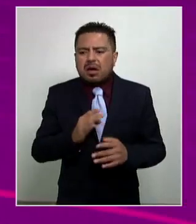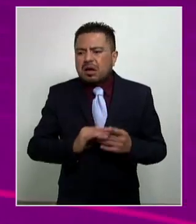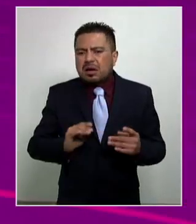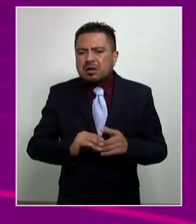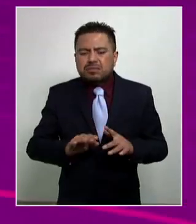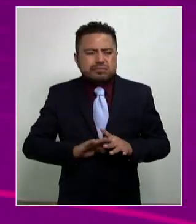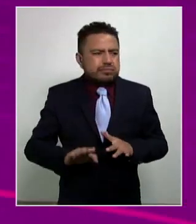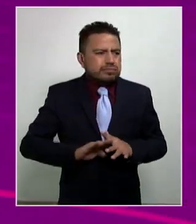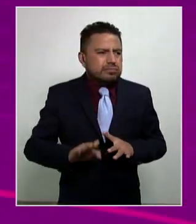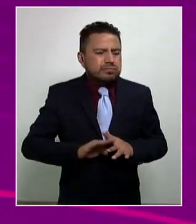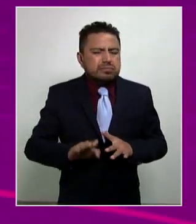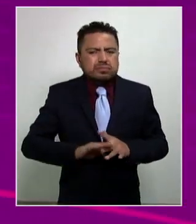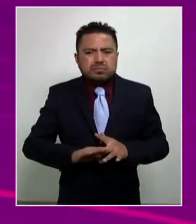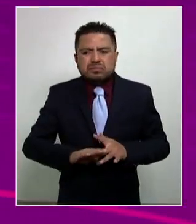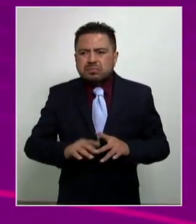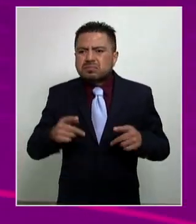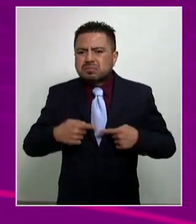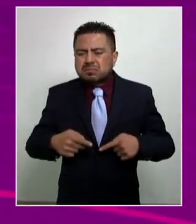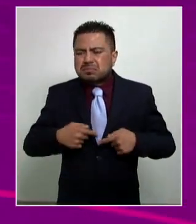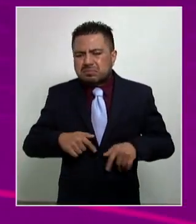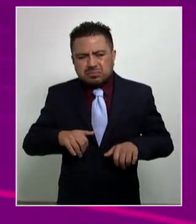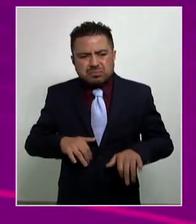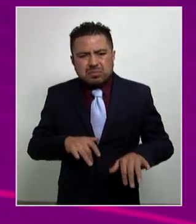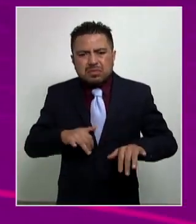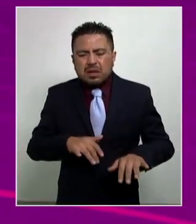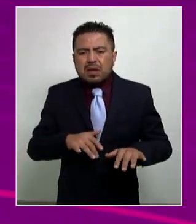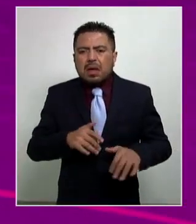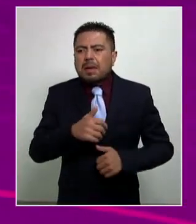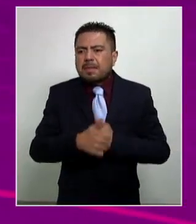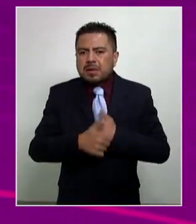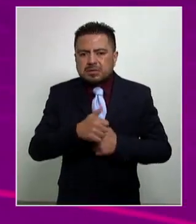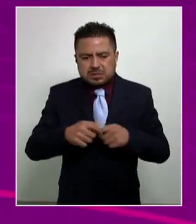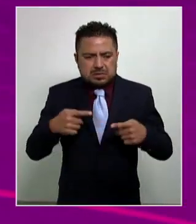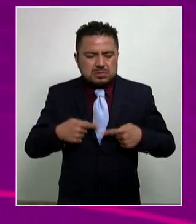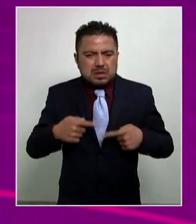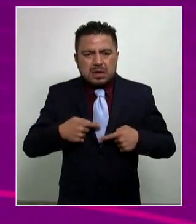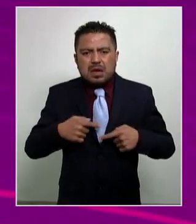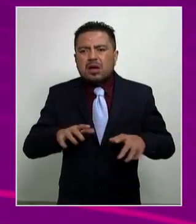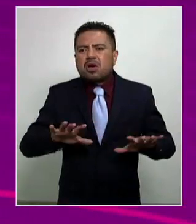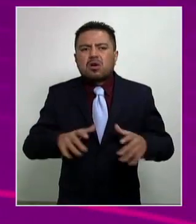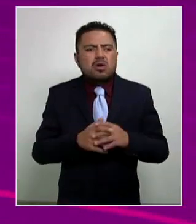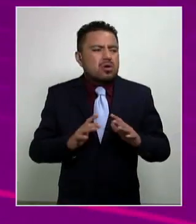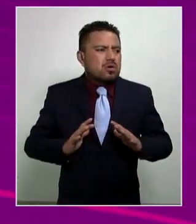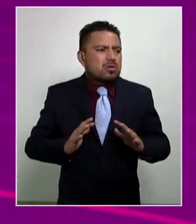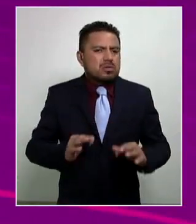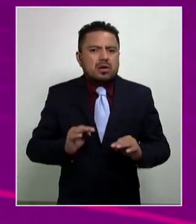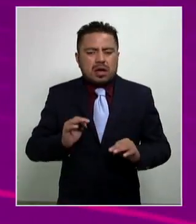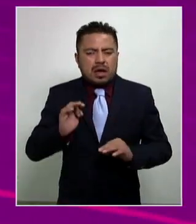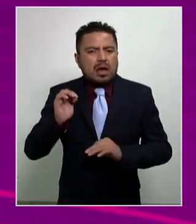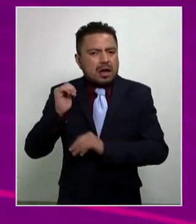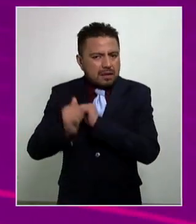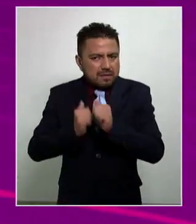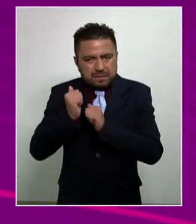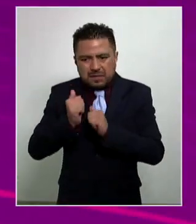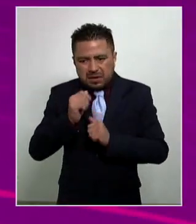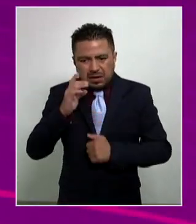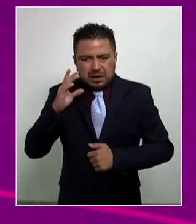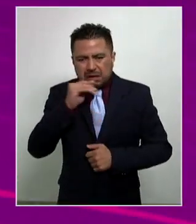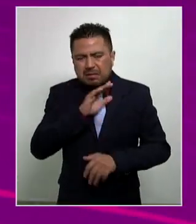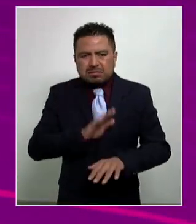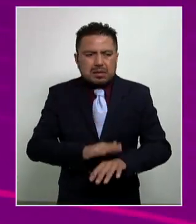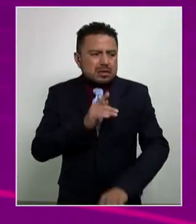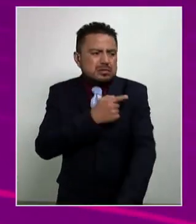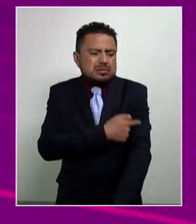migraciones actuales, la presencia y la participación de poblaciones, de personas de origen africano en este país es tan larga